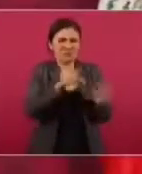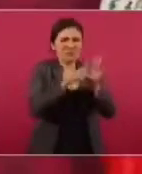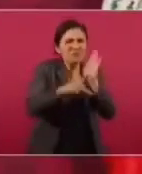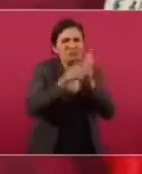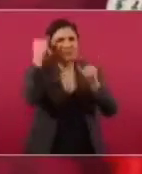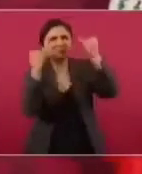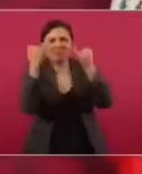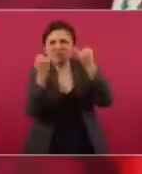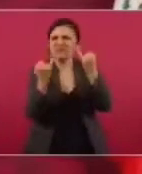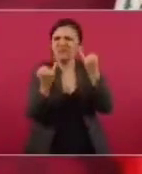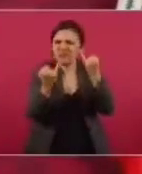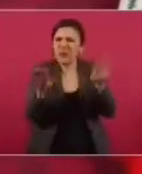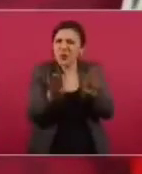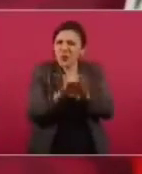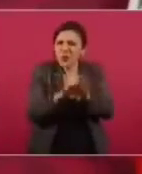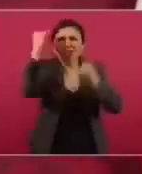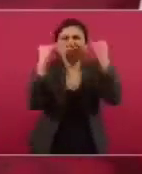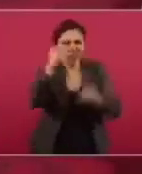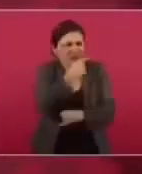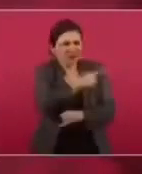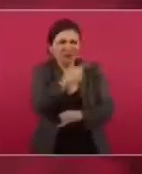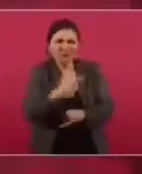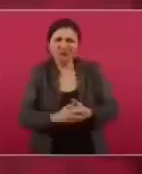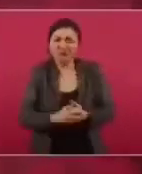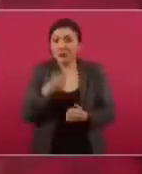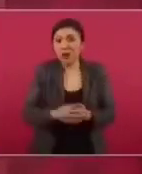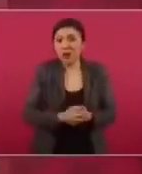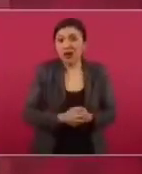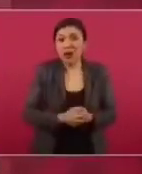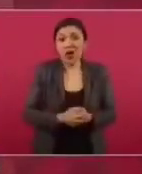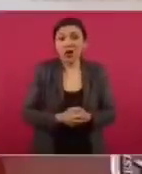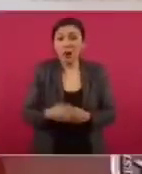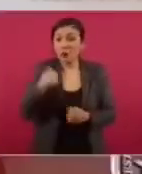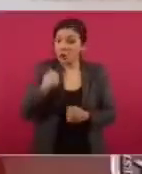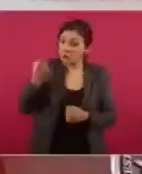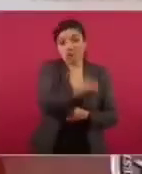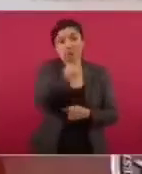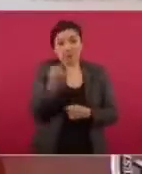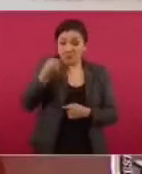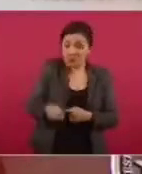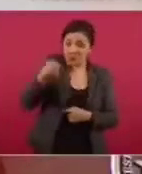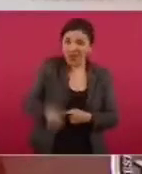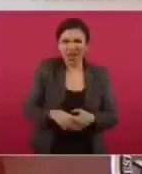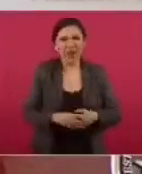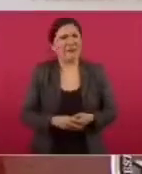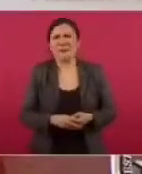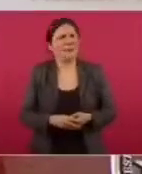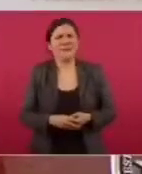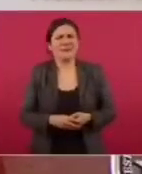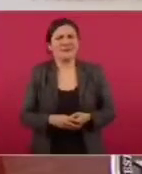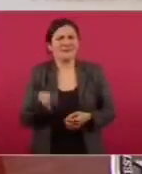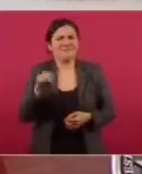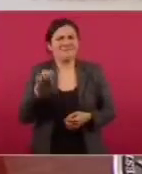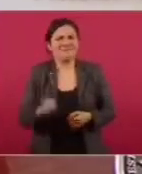Dreiser? Ella se de las da de que no, ella muy opositora a este tipo de regímenes de Peña y de Calderón. No.